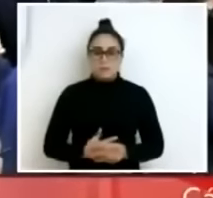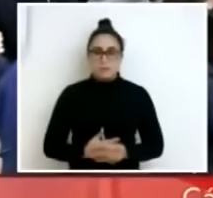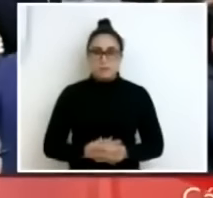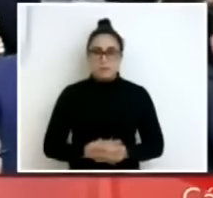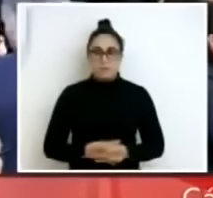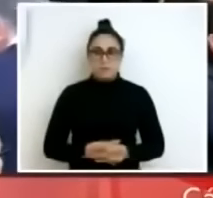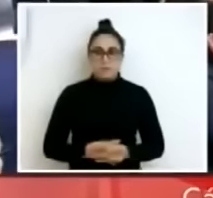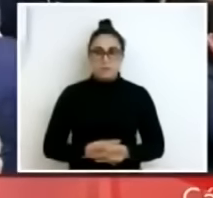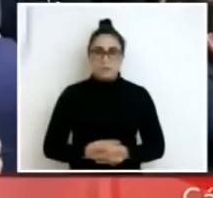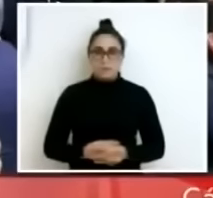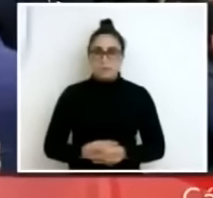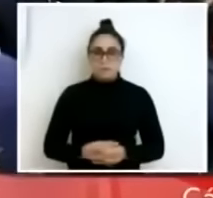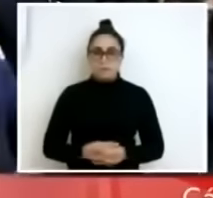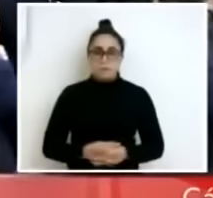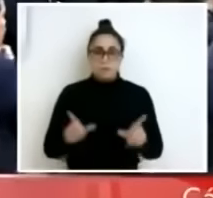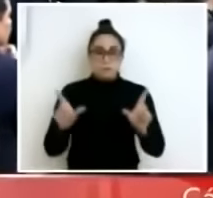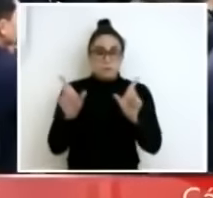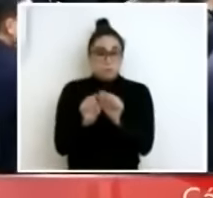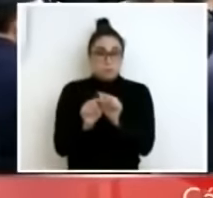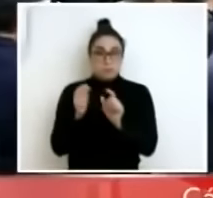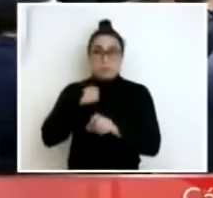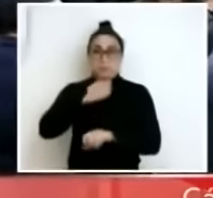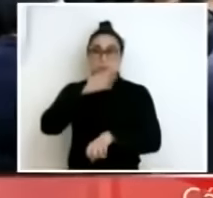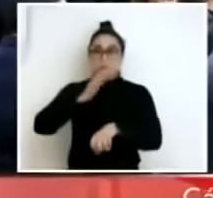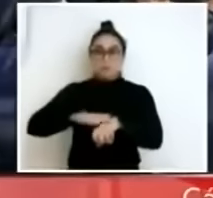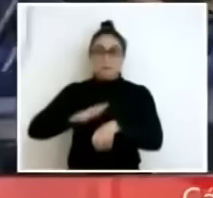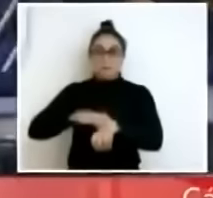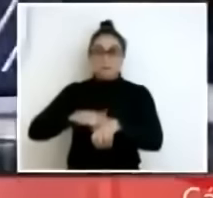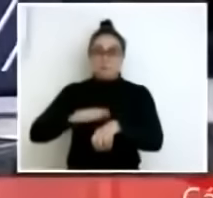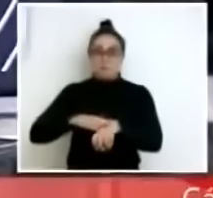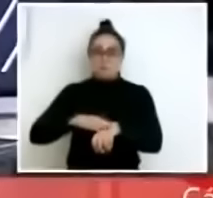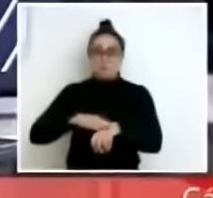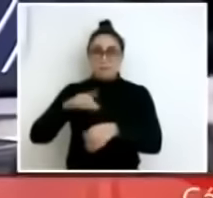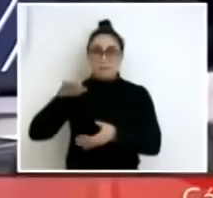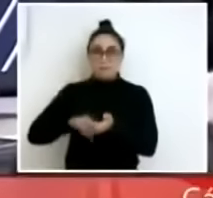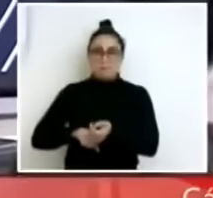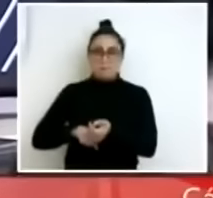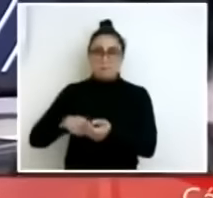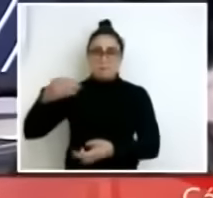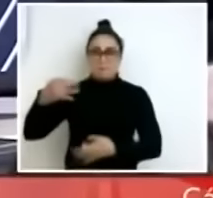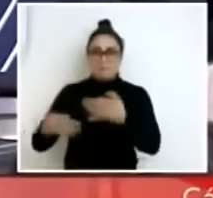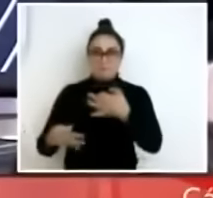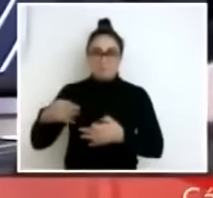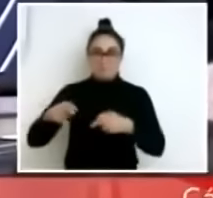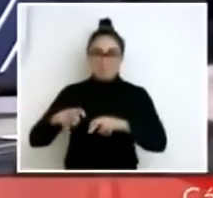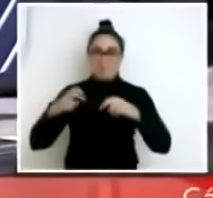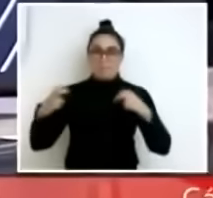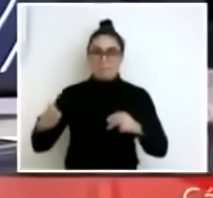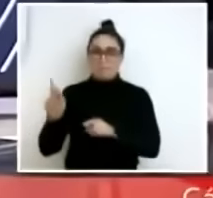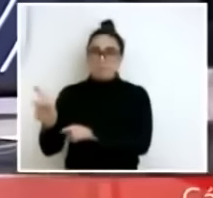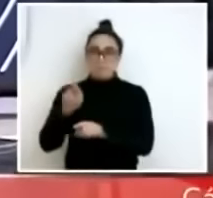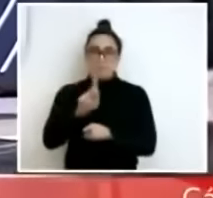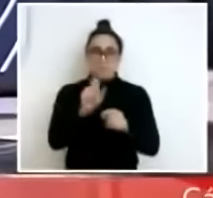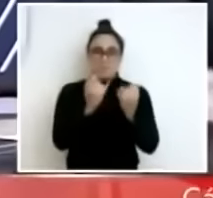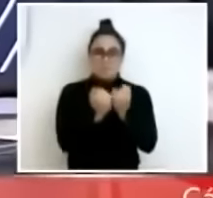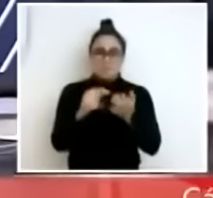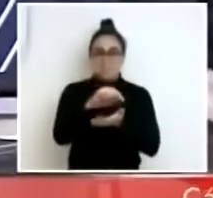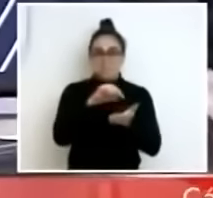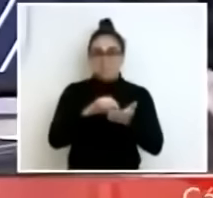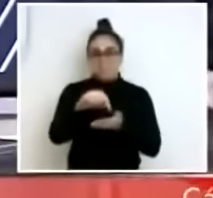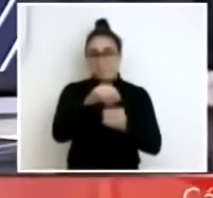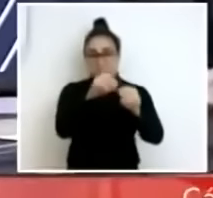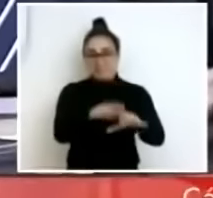venga les recuerdo que en las Cortes lo mismo que en los parlamentos